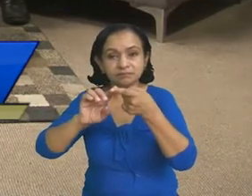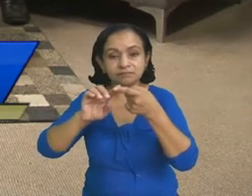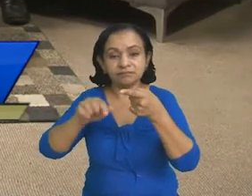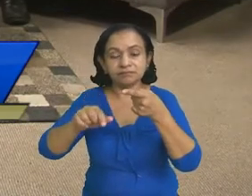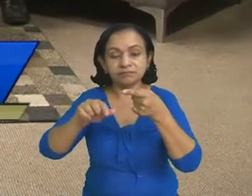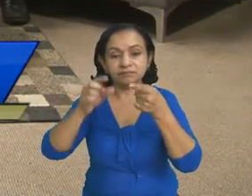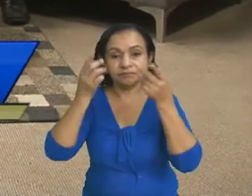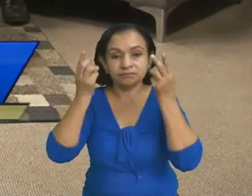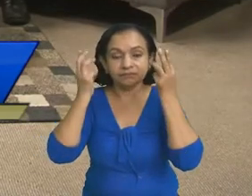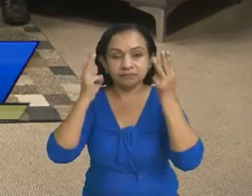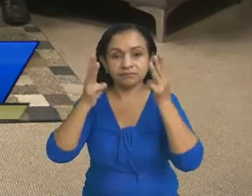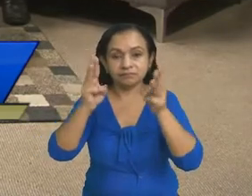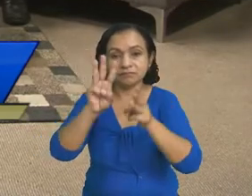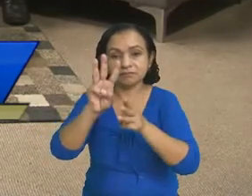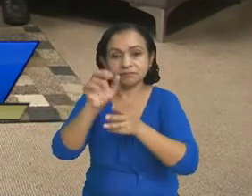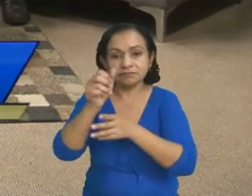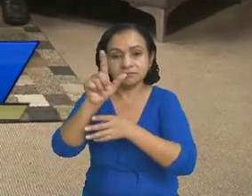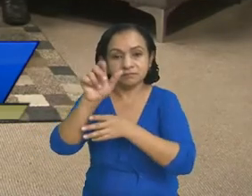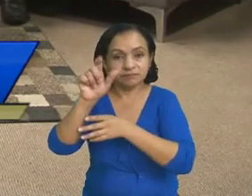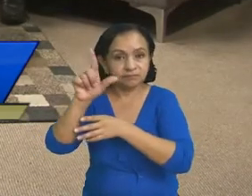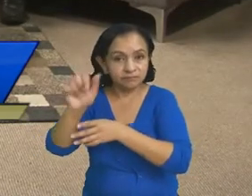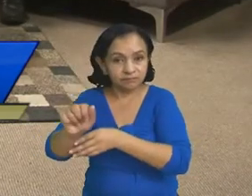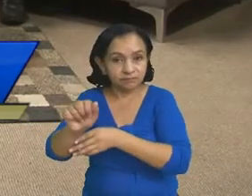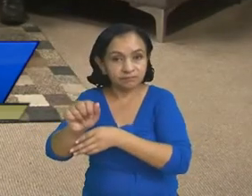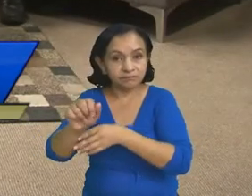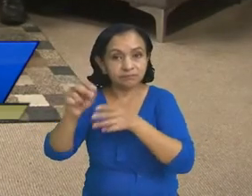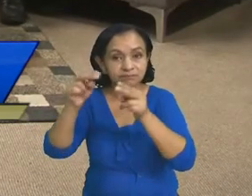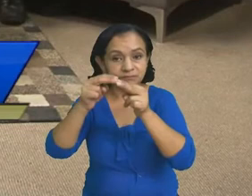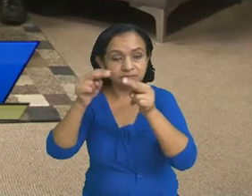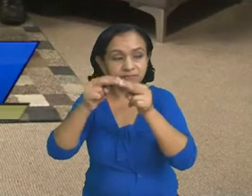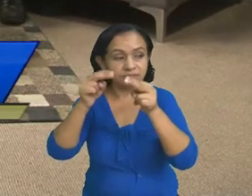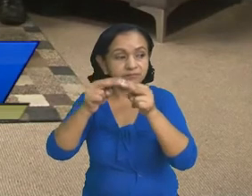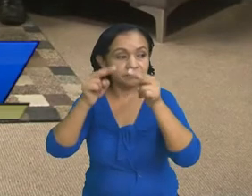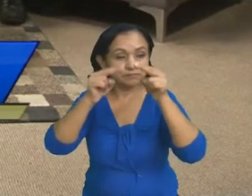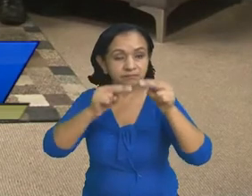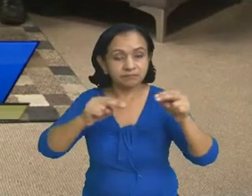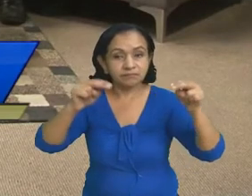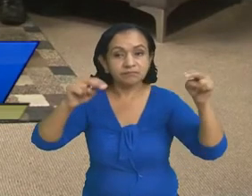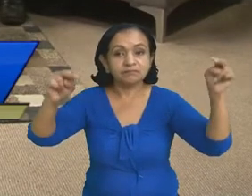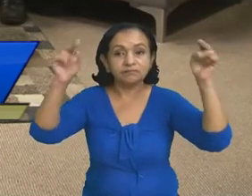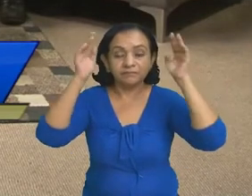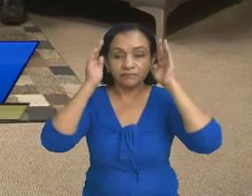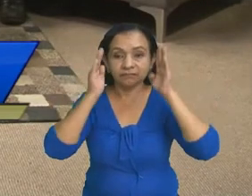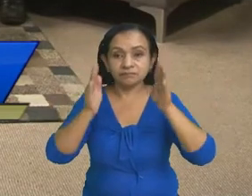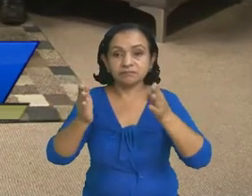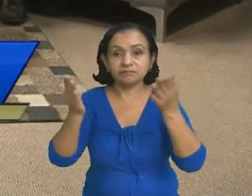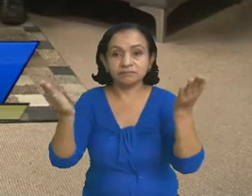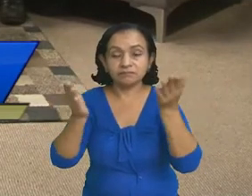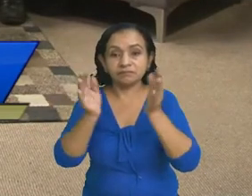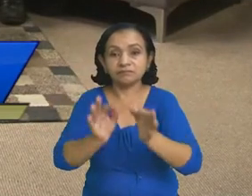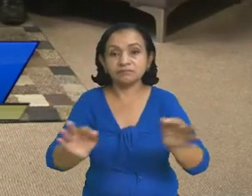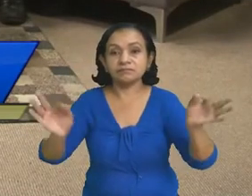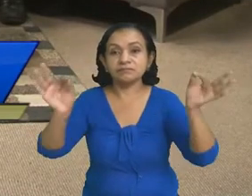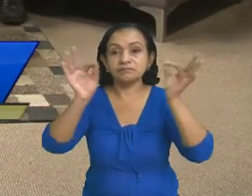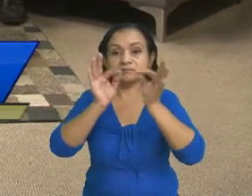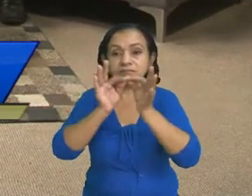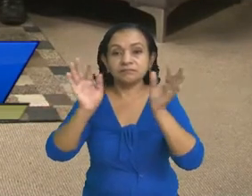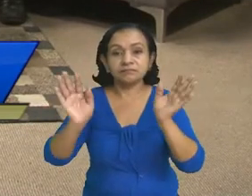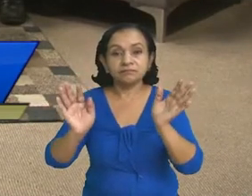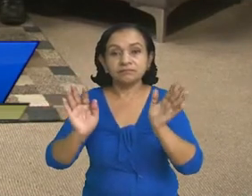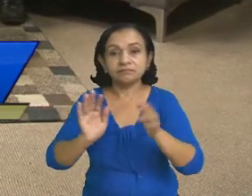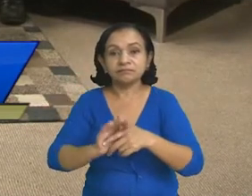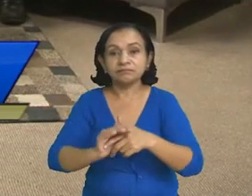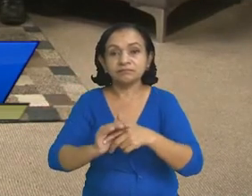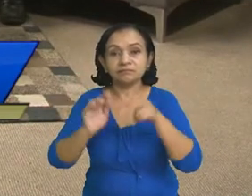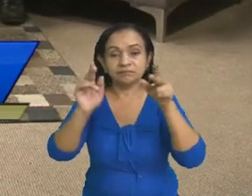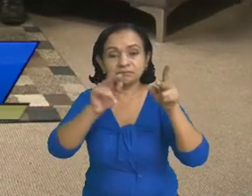hasta Huaslala. O sea, ya pondríamos en servicio esa importante línea para